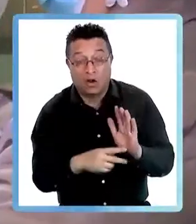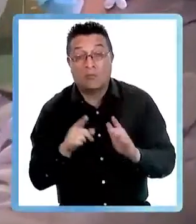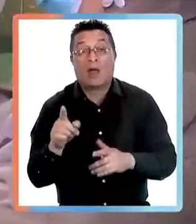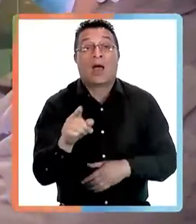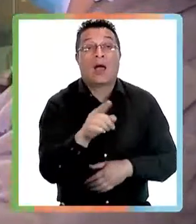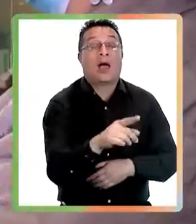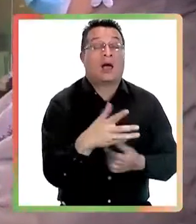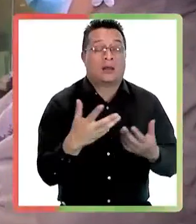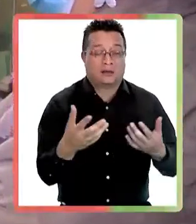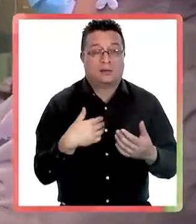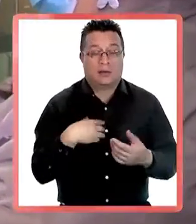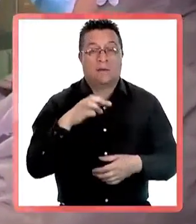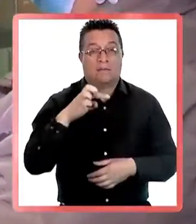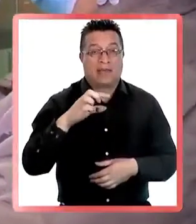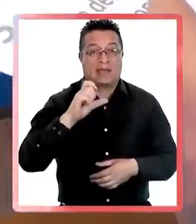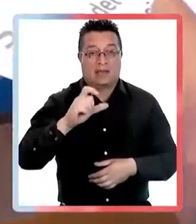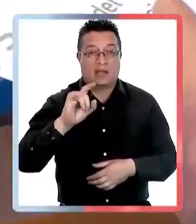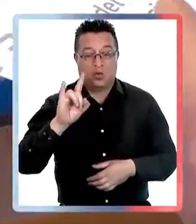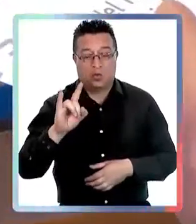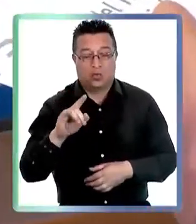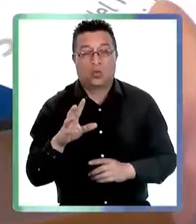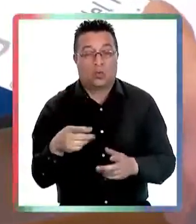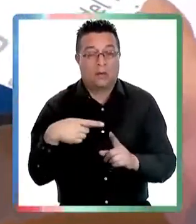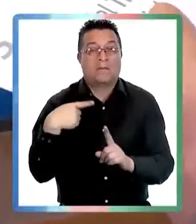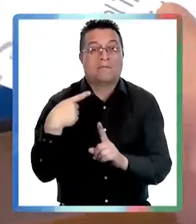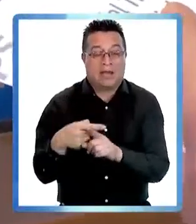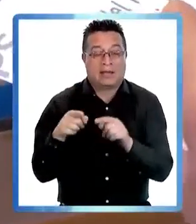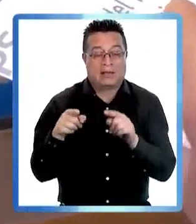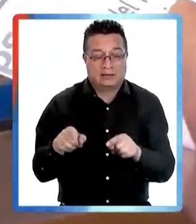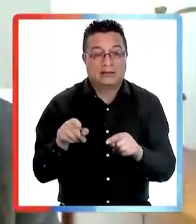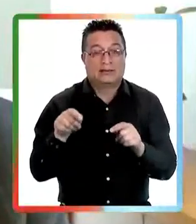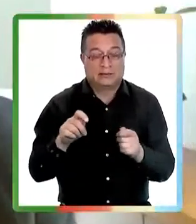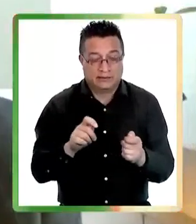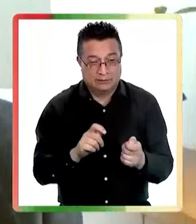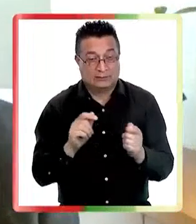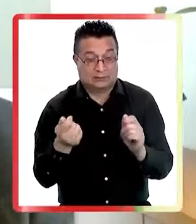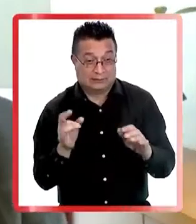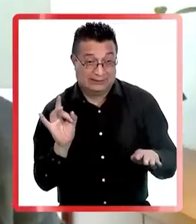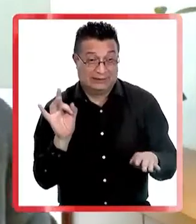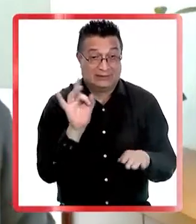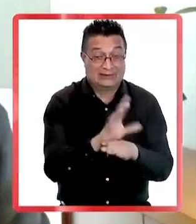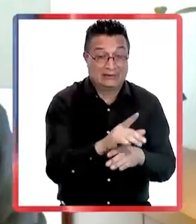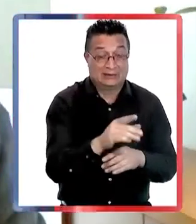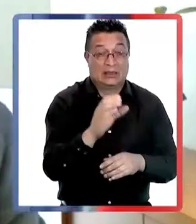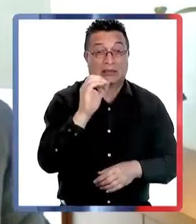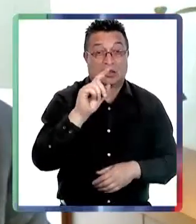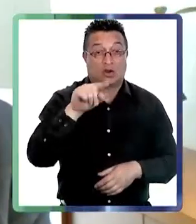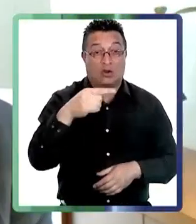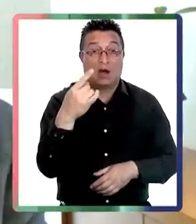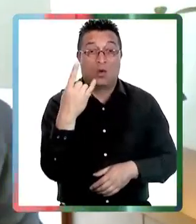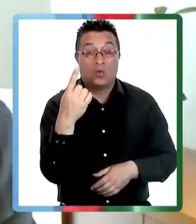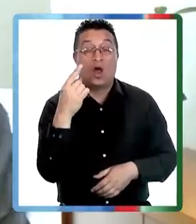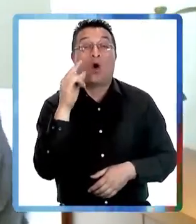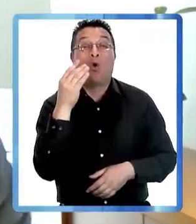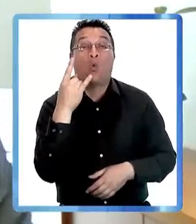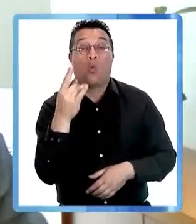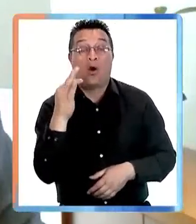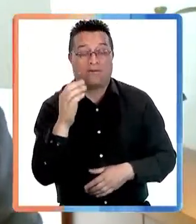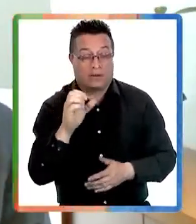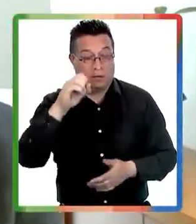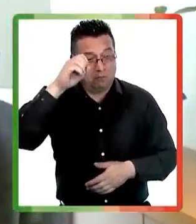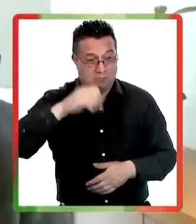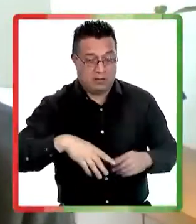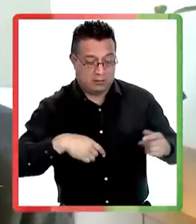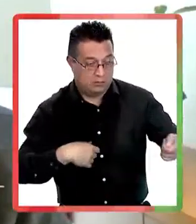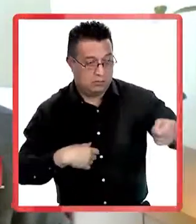reforma, sumando el efecto de la PGU más esta transferencia de 0,1 UF que se financia